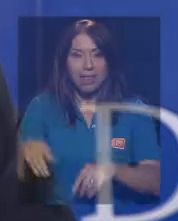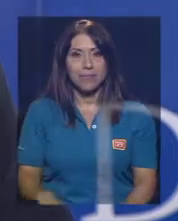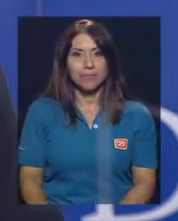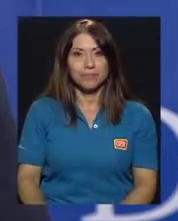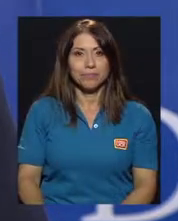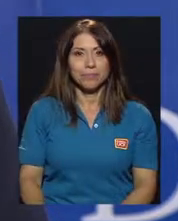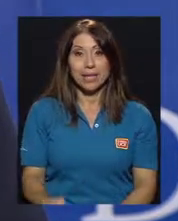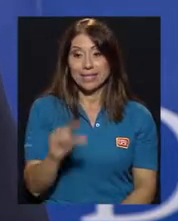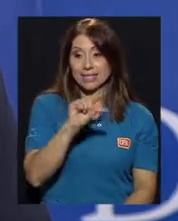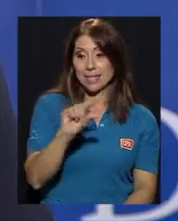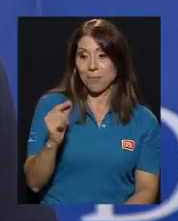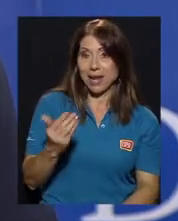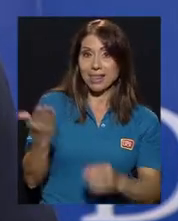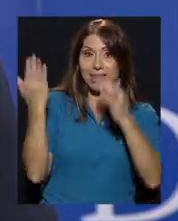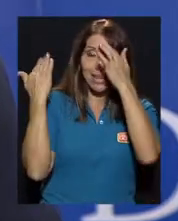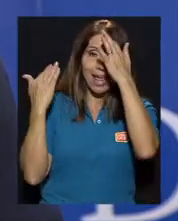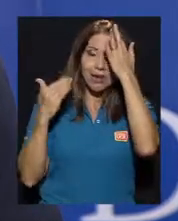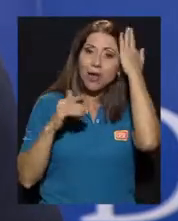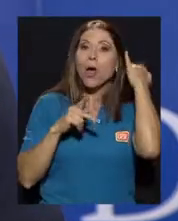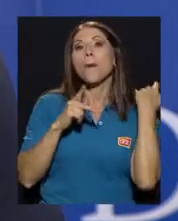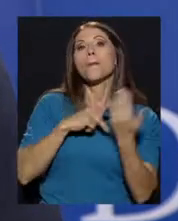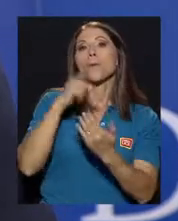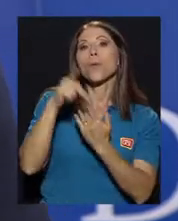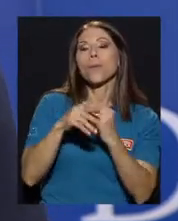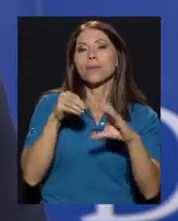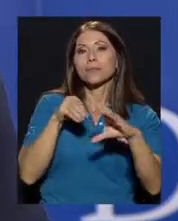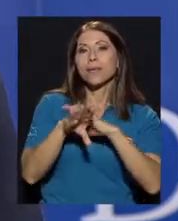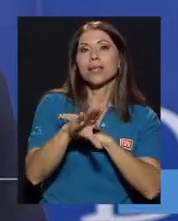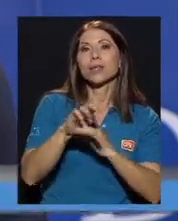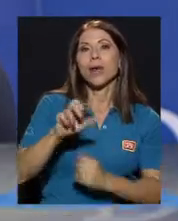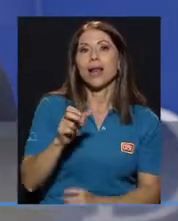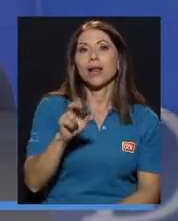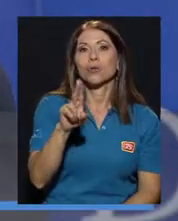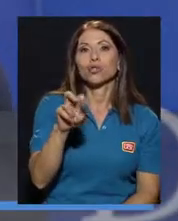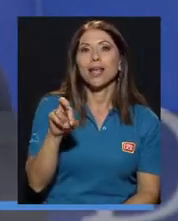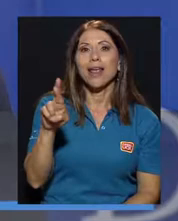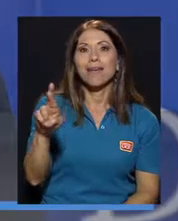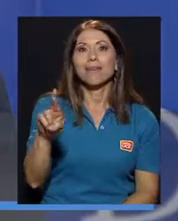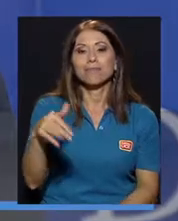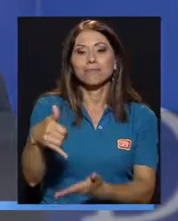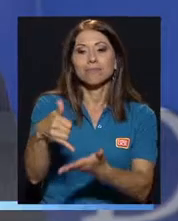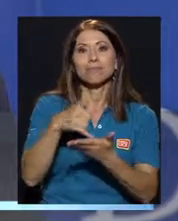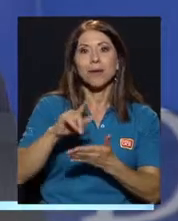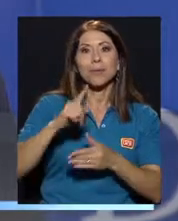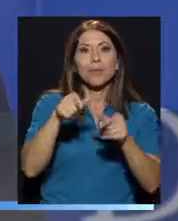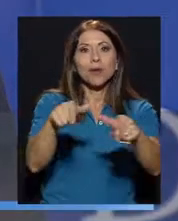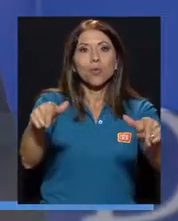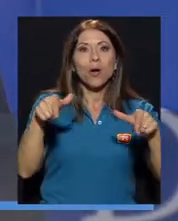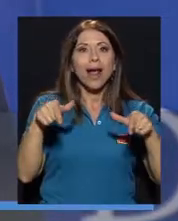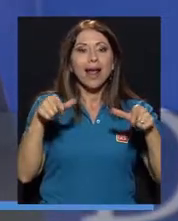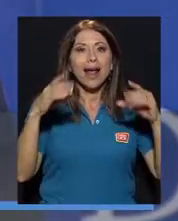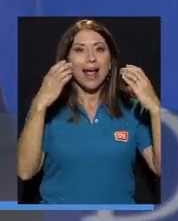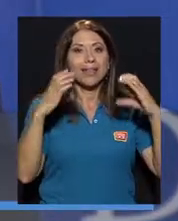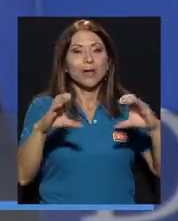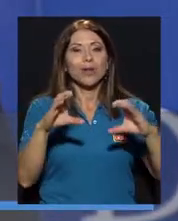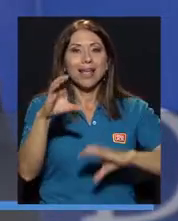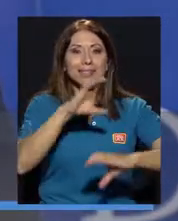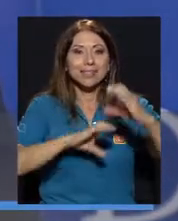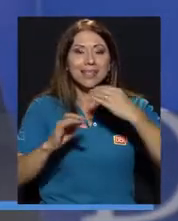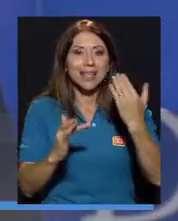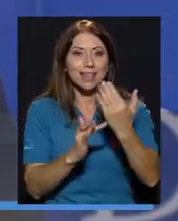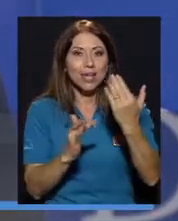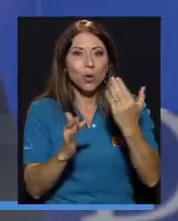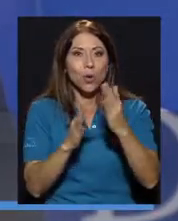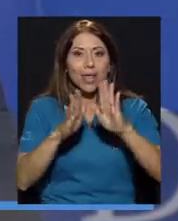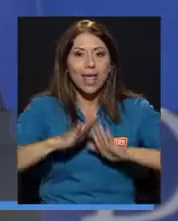la semana anterior la tele revista de espectro del canal use r obtuvo el primer lugar en la categoría ciencia tecnología y